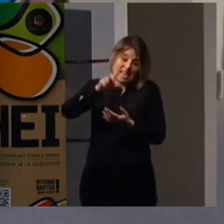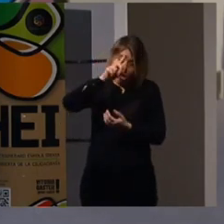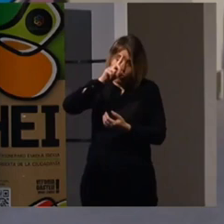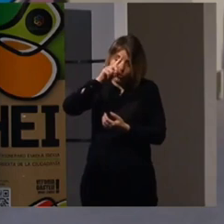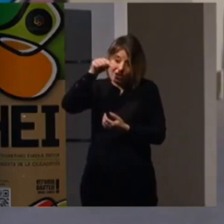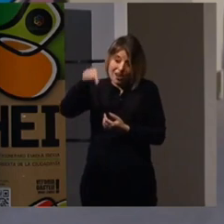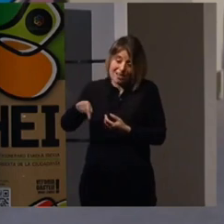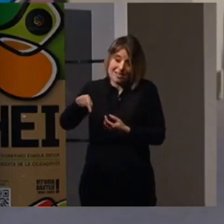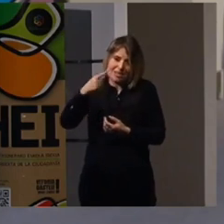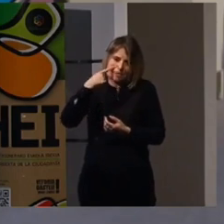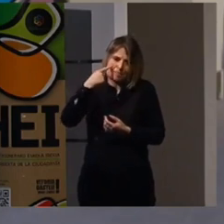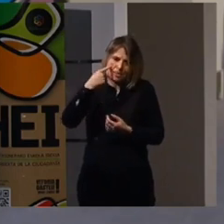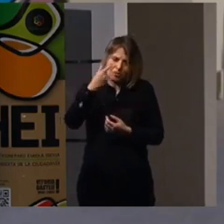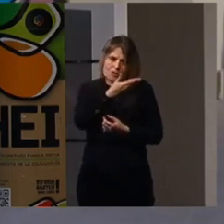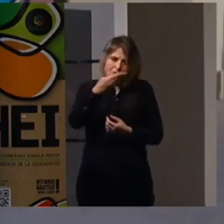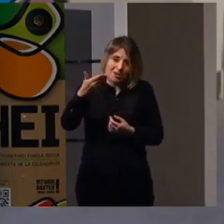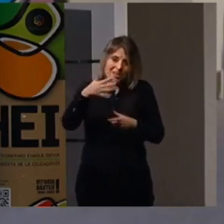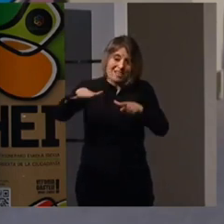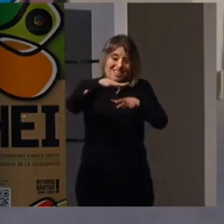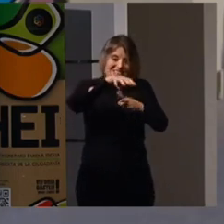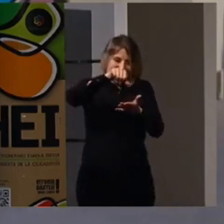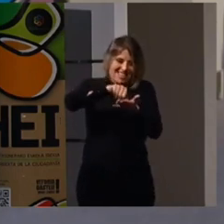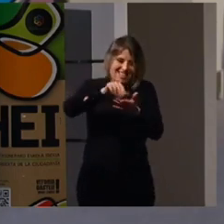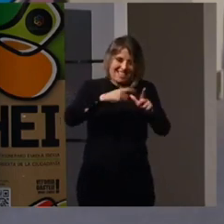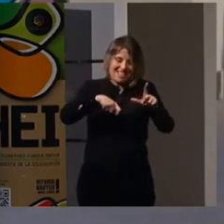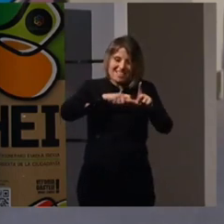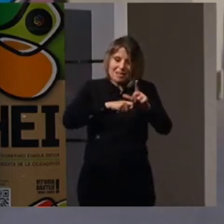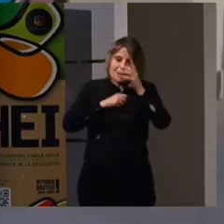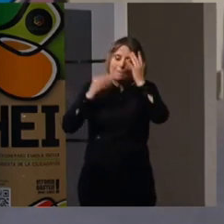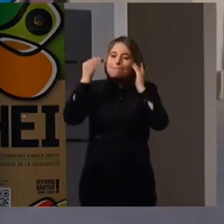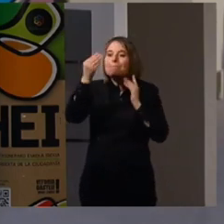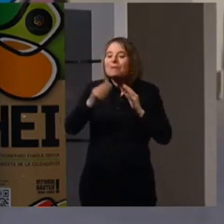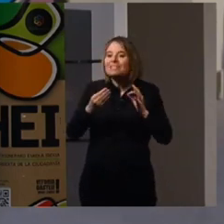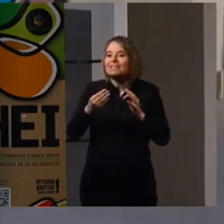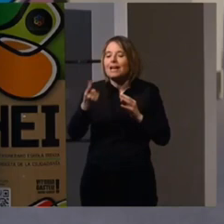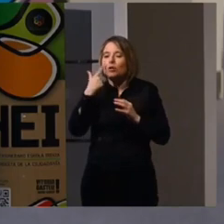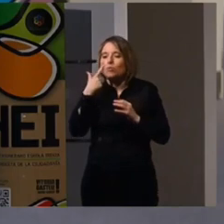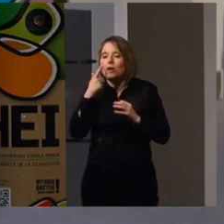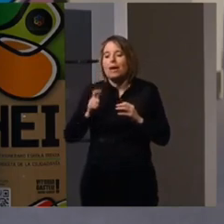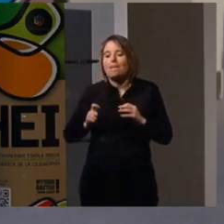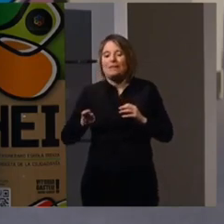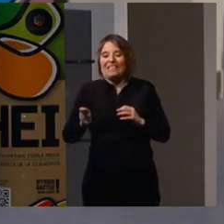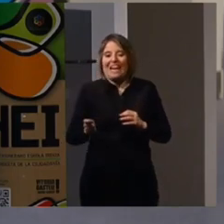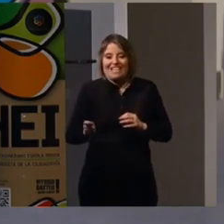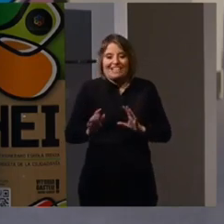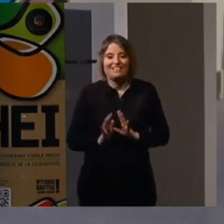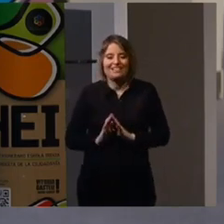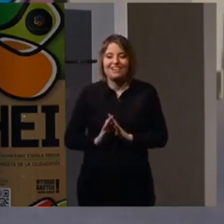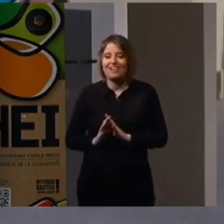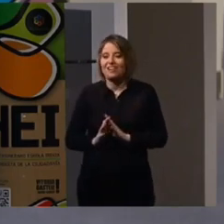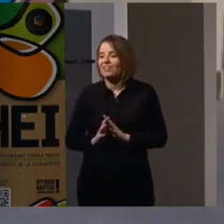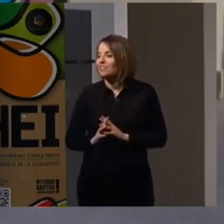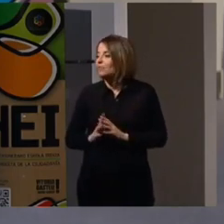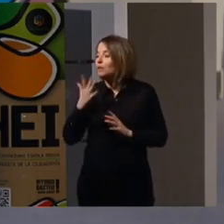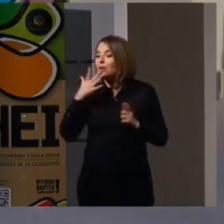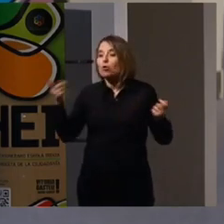tanto, pero ¿no? En la meseta sí, que es esta cosa de pensar continuamente en la picaresca, ¿no? Esto, por ejemplo, con este